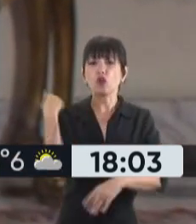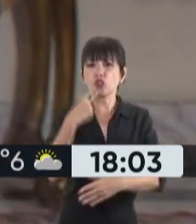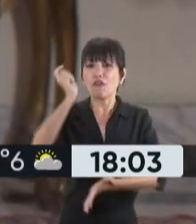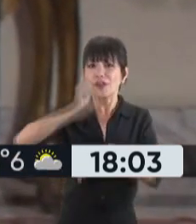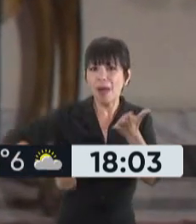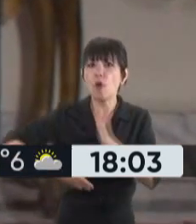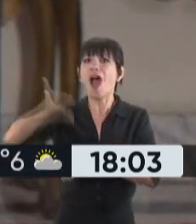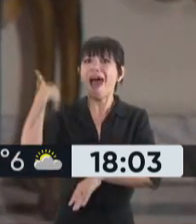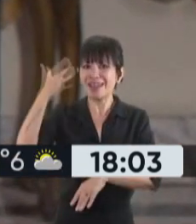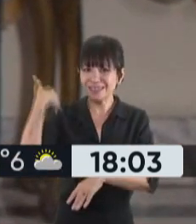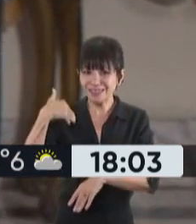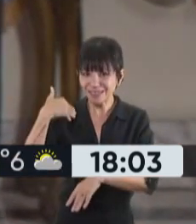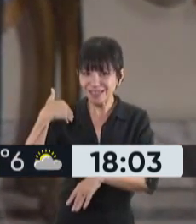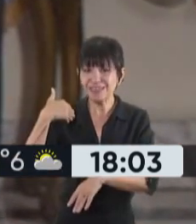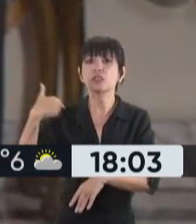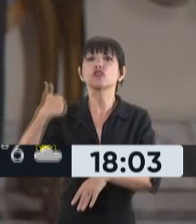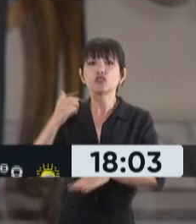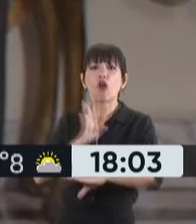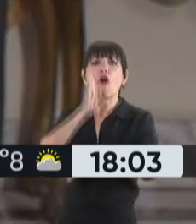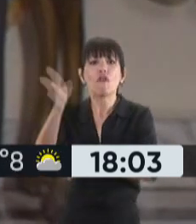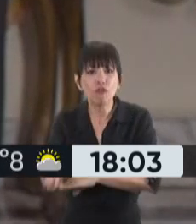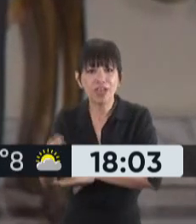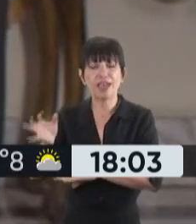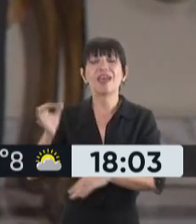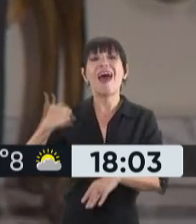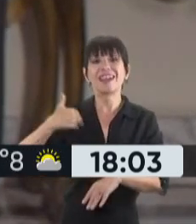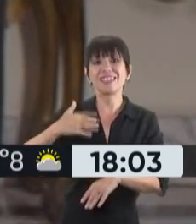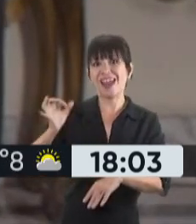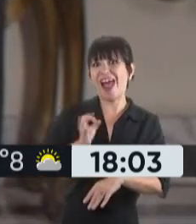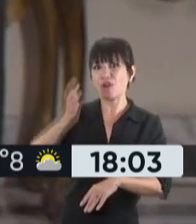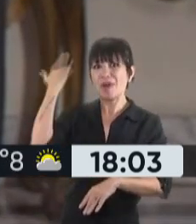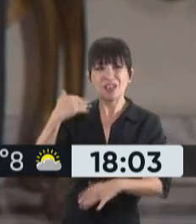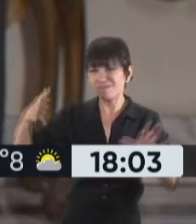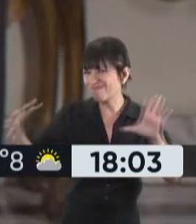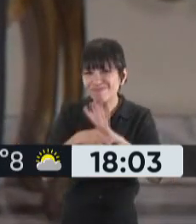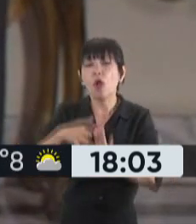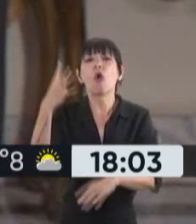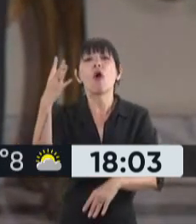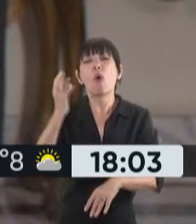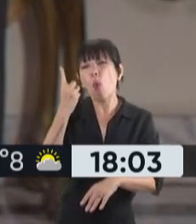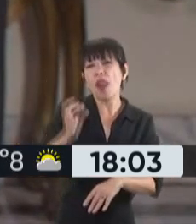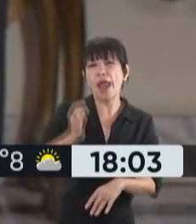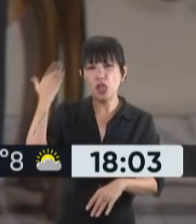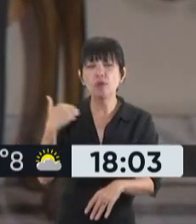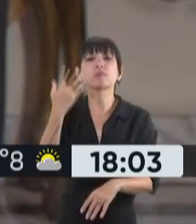con motivo de la visita de Estado que realicé a Argentina exactamente hace un año, el 4 de abril del 2022.